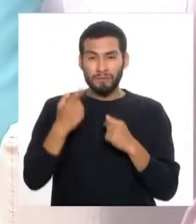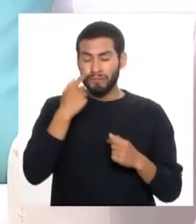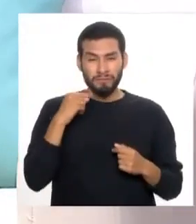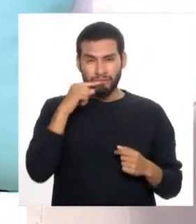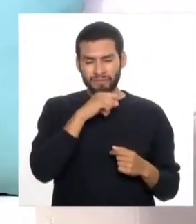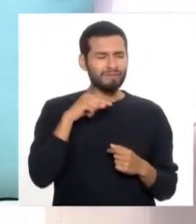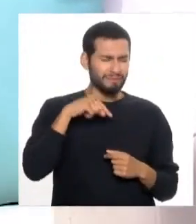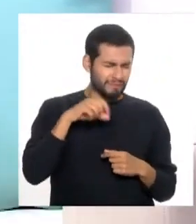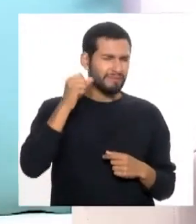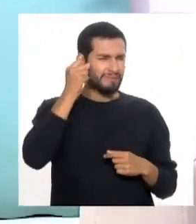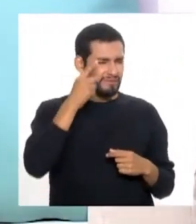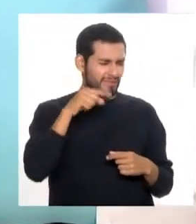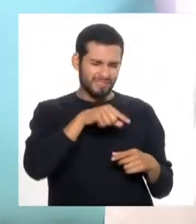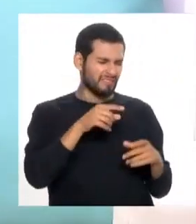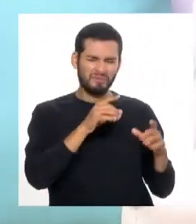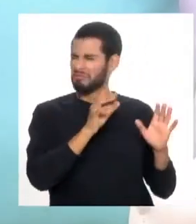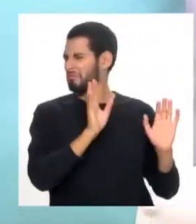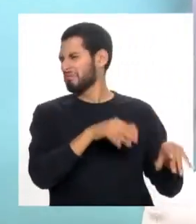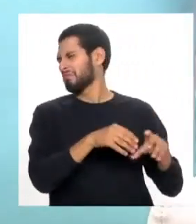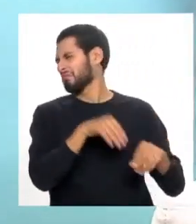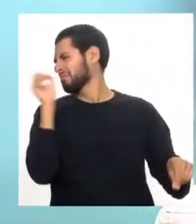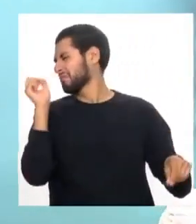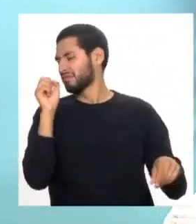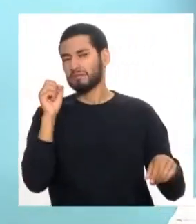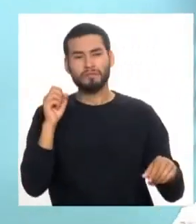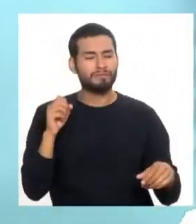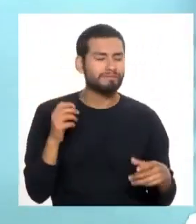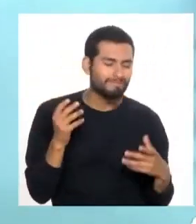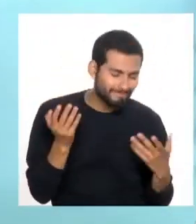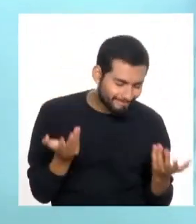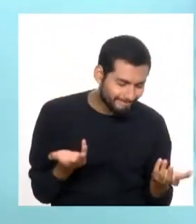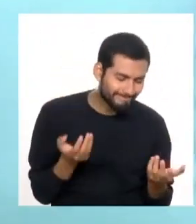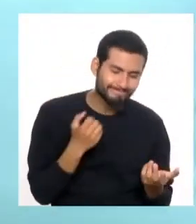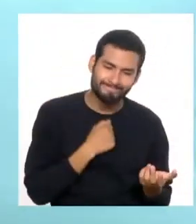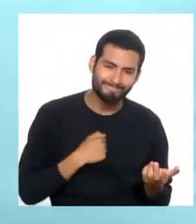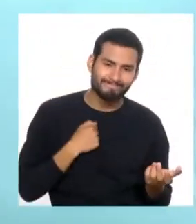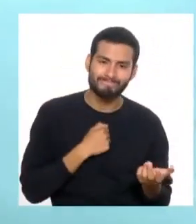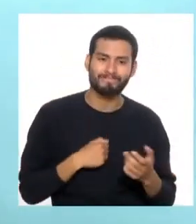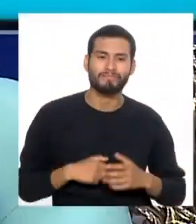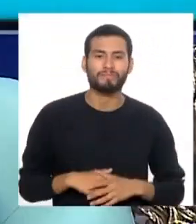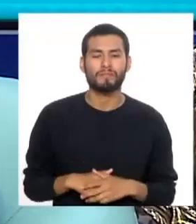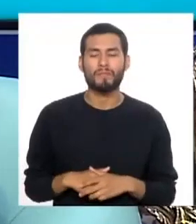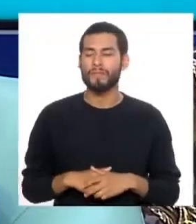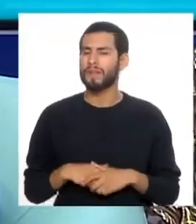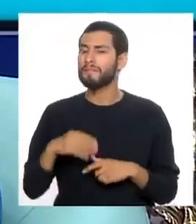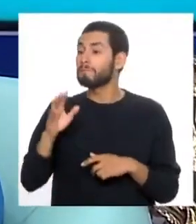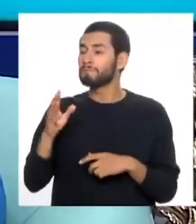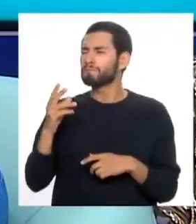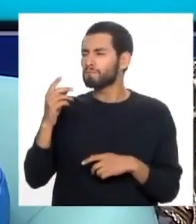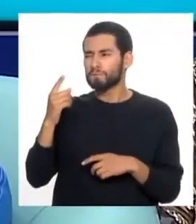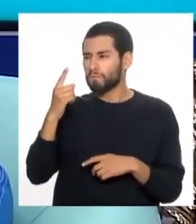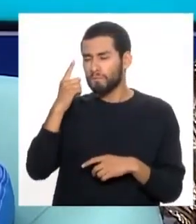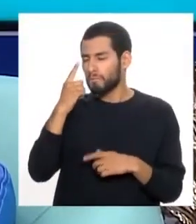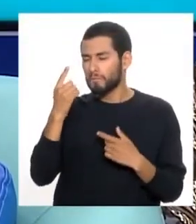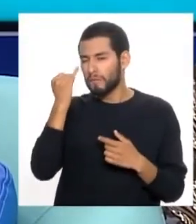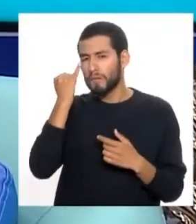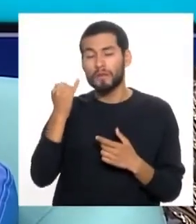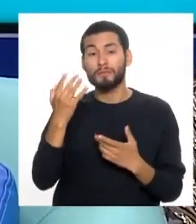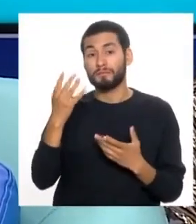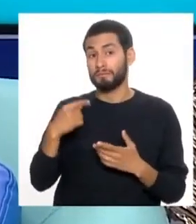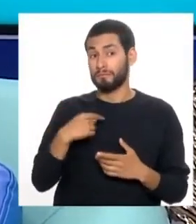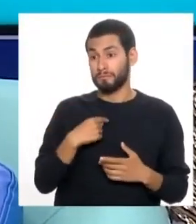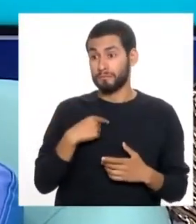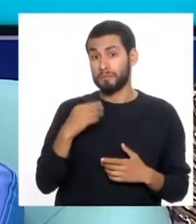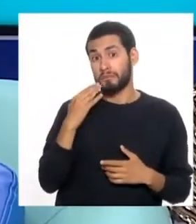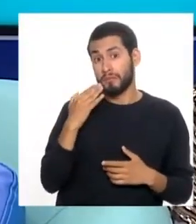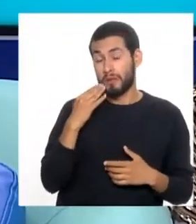se desentienden de sus hijos, ¿no? Sí. Es con mucha pena. Ahora, ¿qué pasa, Freddy? Imaginemos el caso. Yo he sido